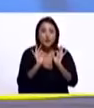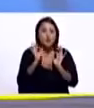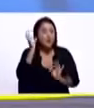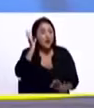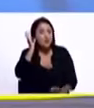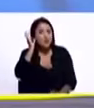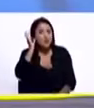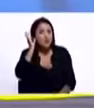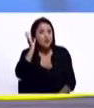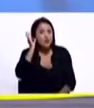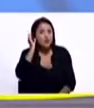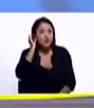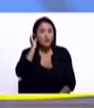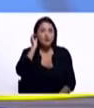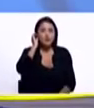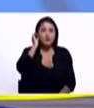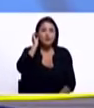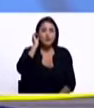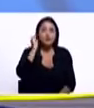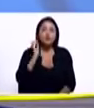Y tengo